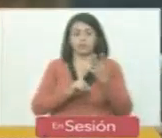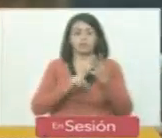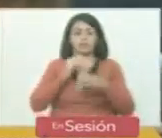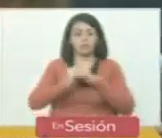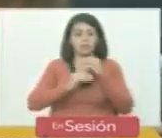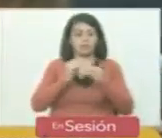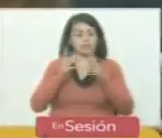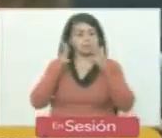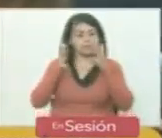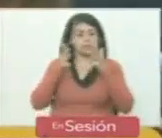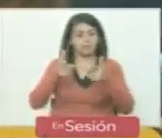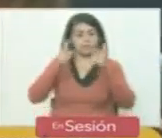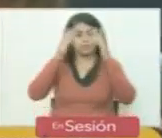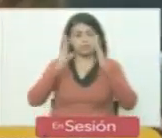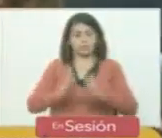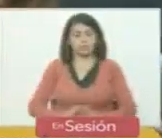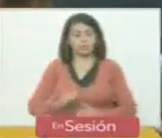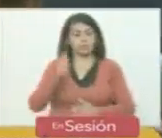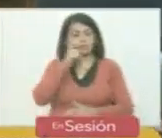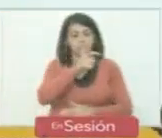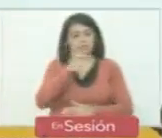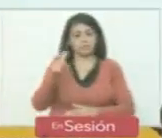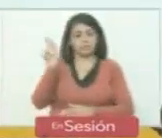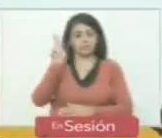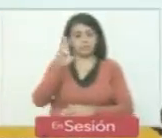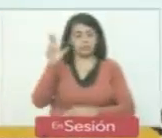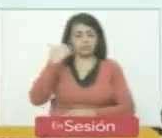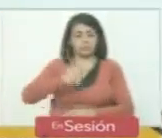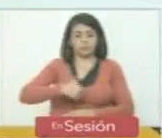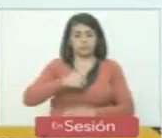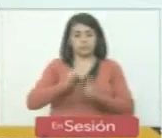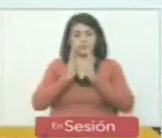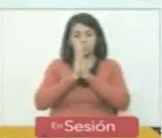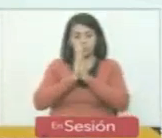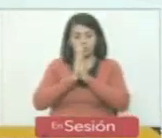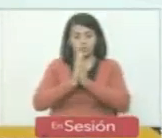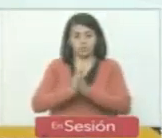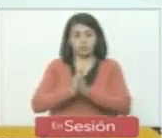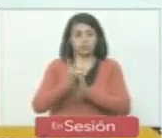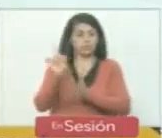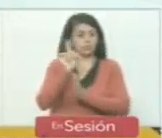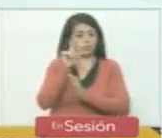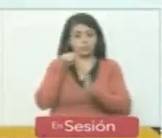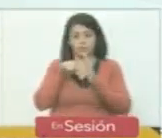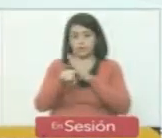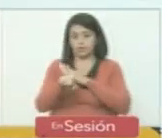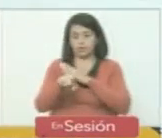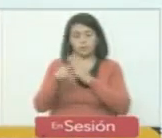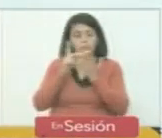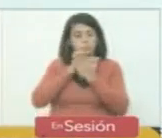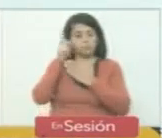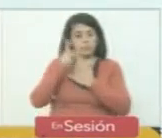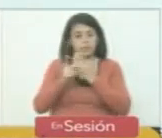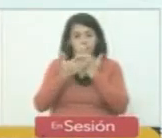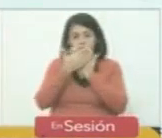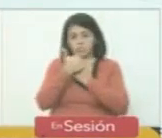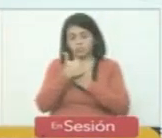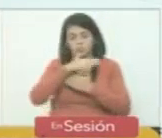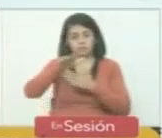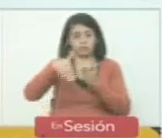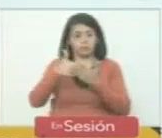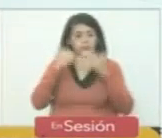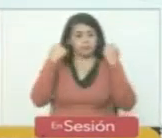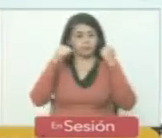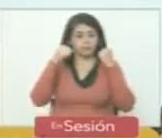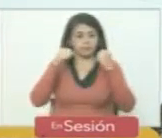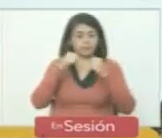un exhorto a las autoridades soberanas de la República Argentina para que no incurran en complicidad alguna con las